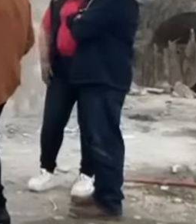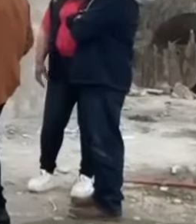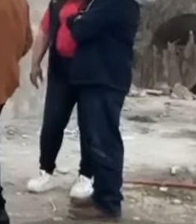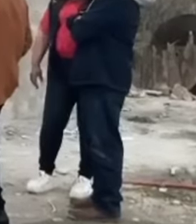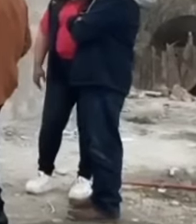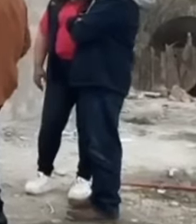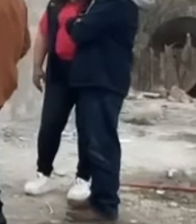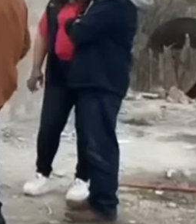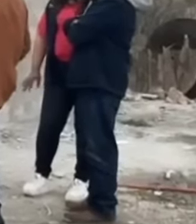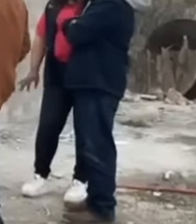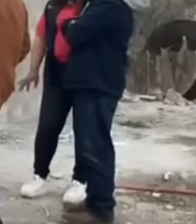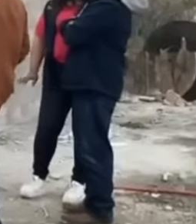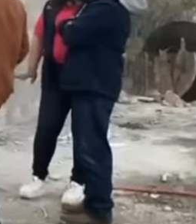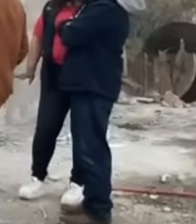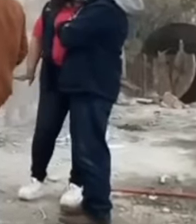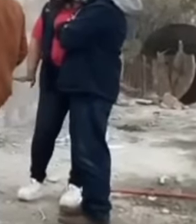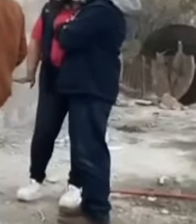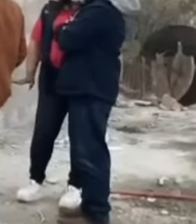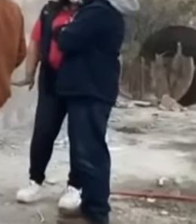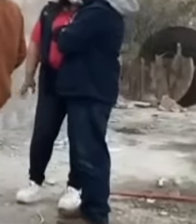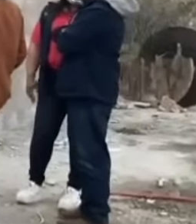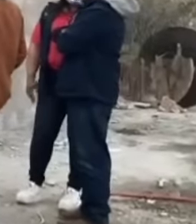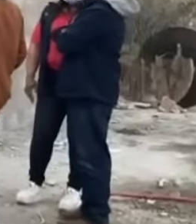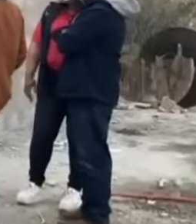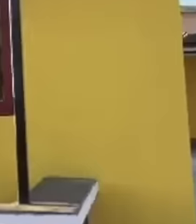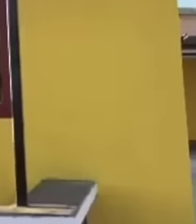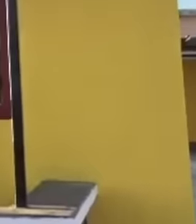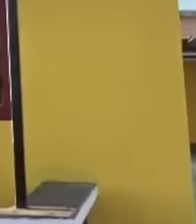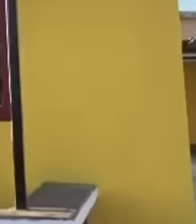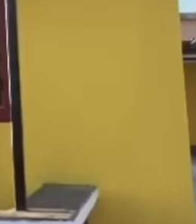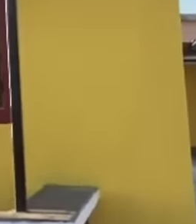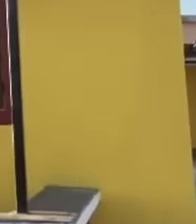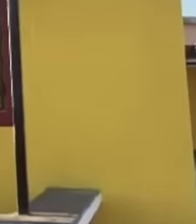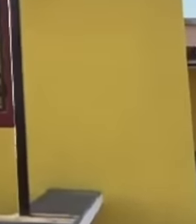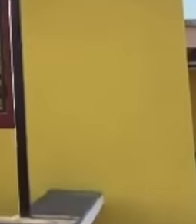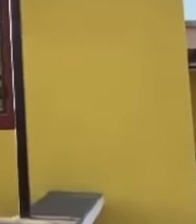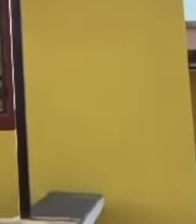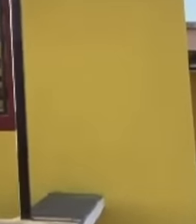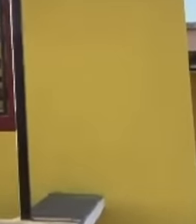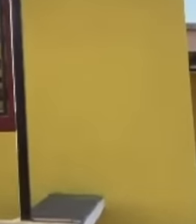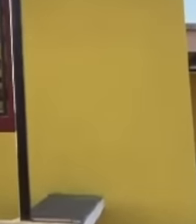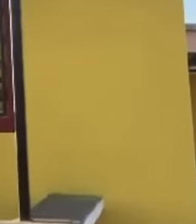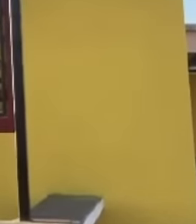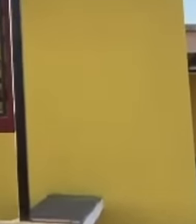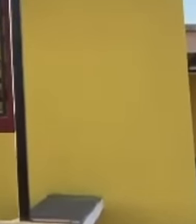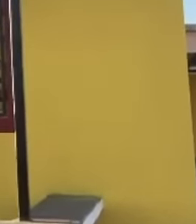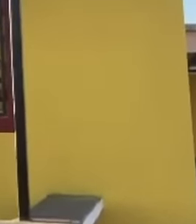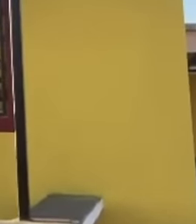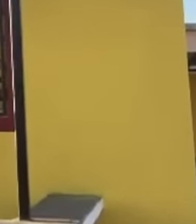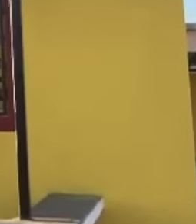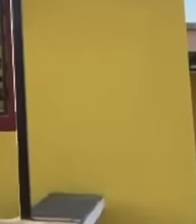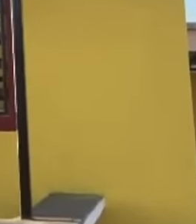la mitad de las familias han decidido, ya se trate de vivienda nueva o